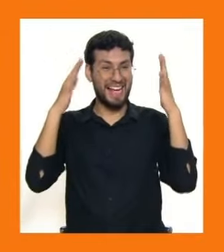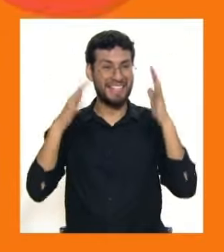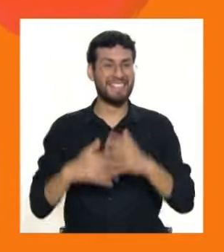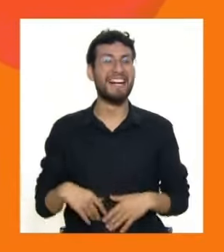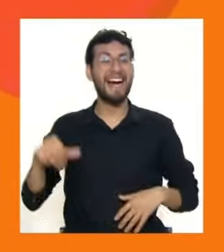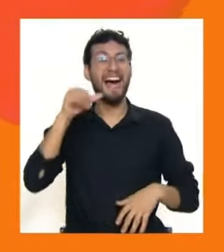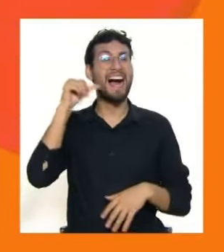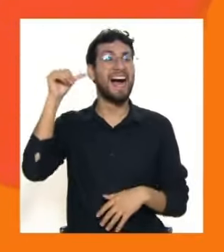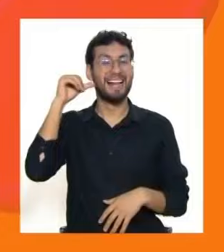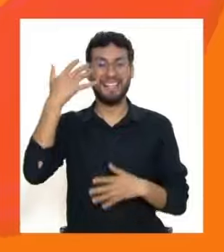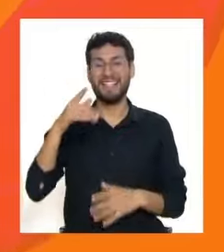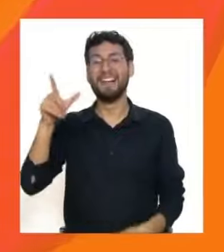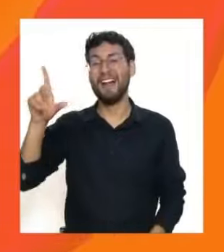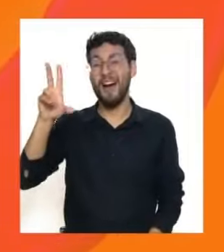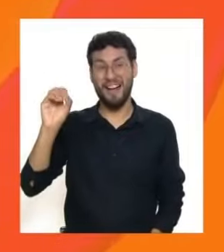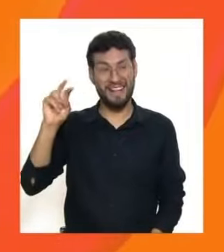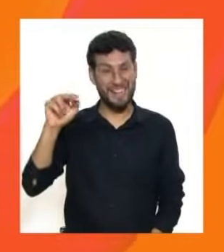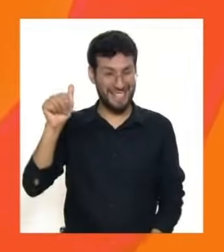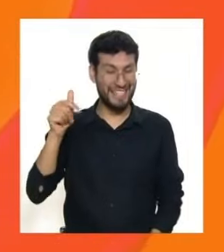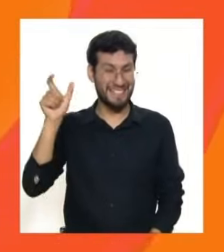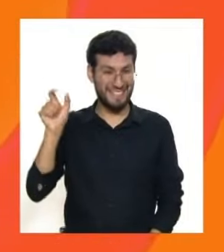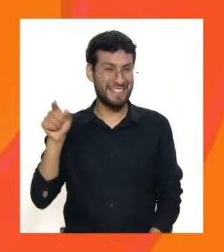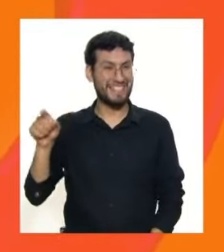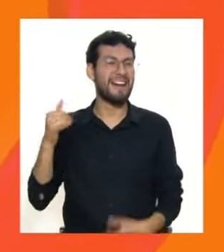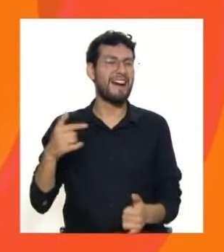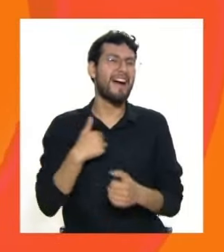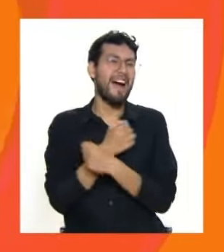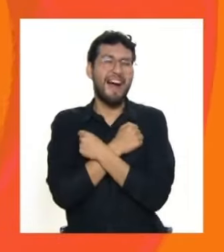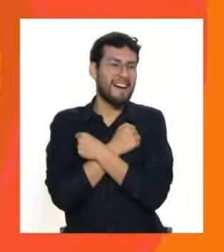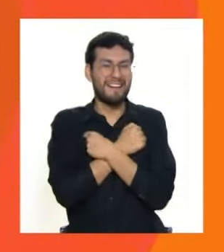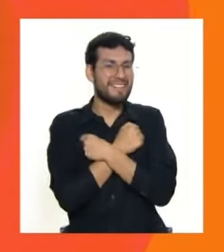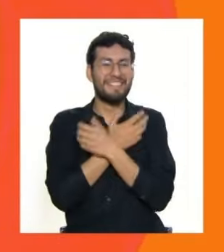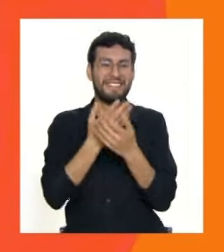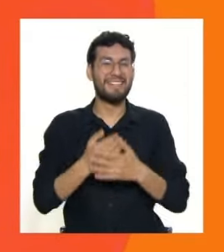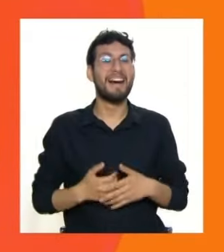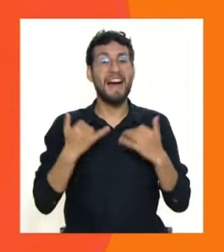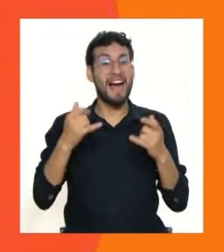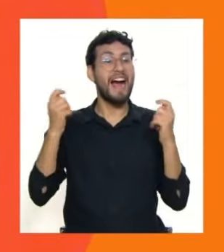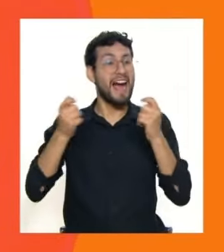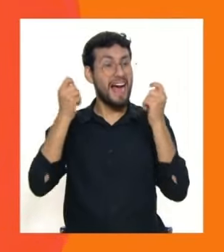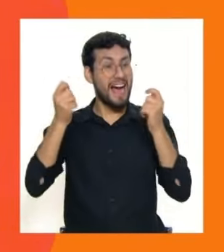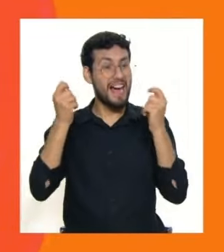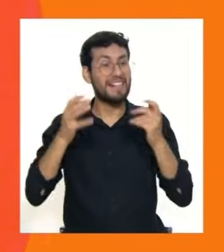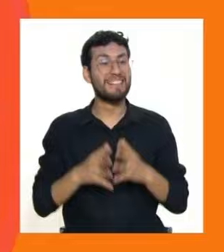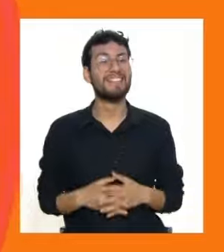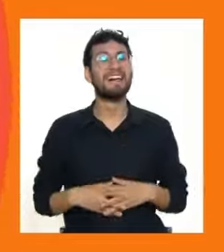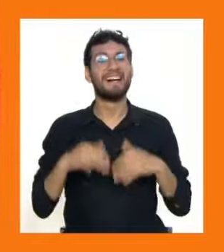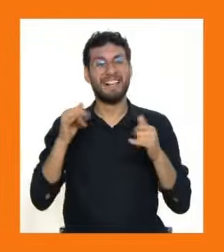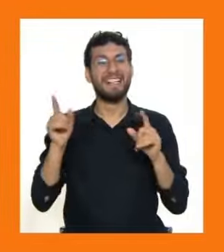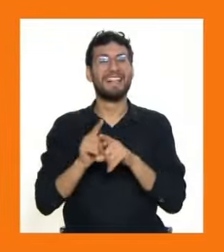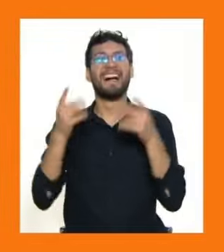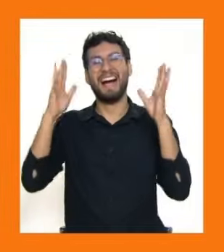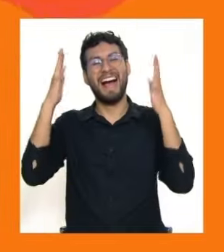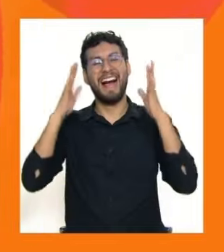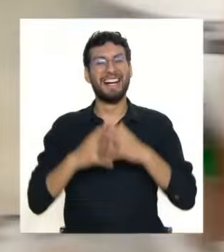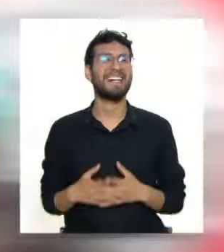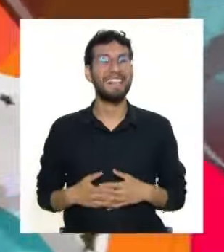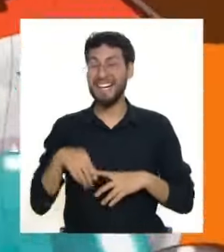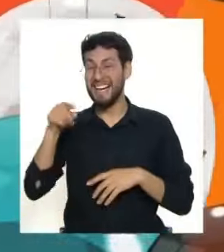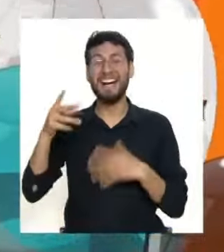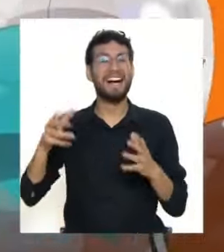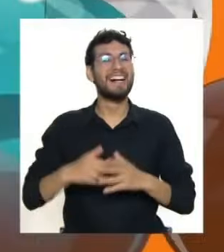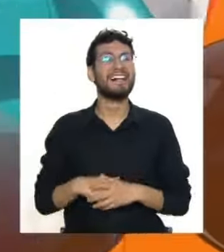Ayer fue santo cumpleaños de nuestra Lore, que nosotros queremos muchísimo y queríamos festejarlo con ustedes también. Lore es